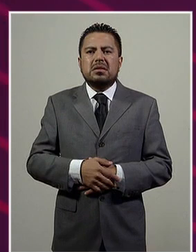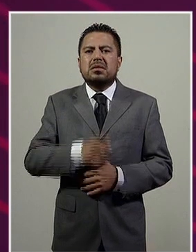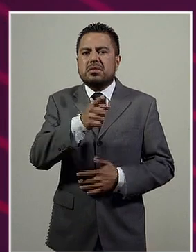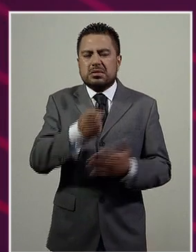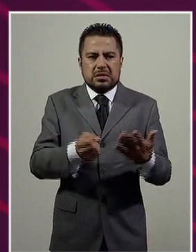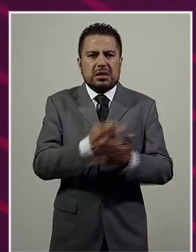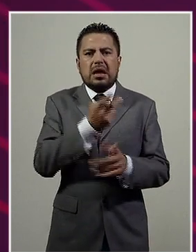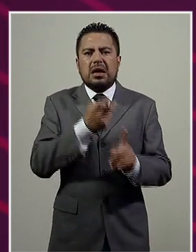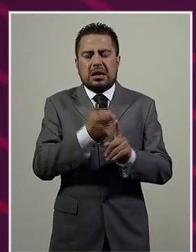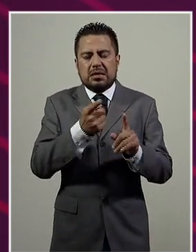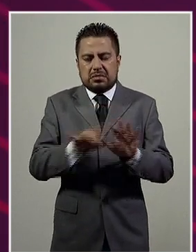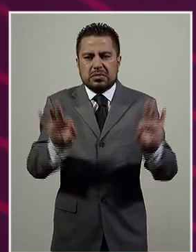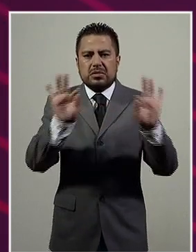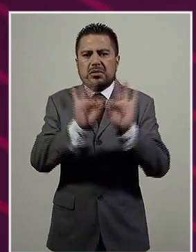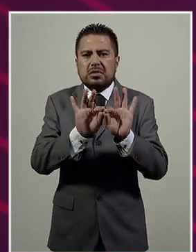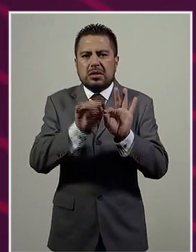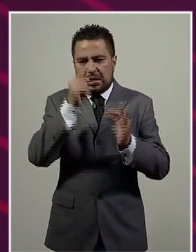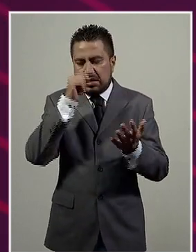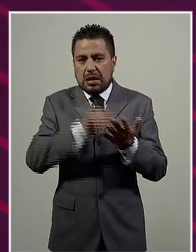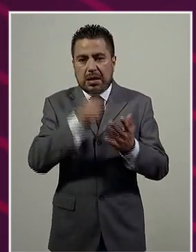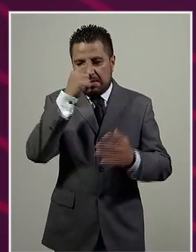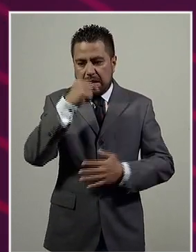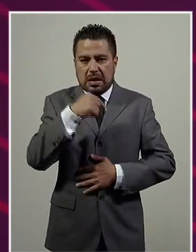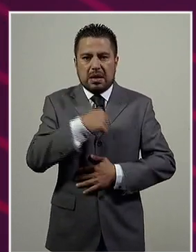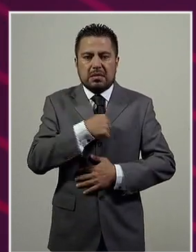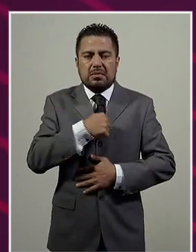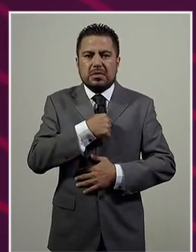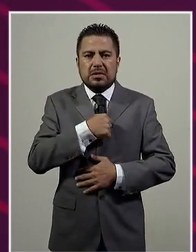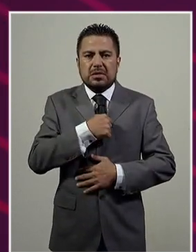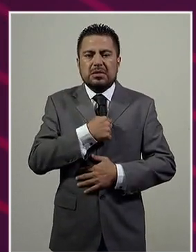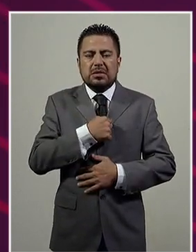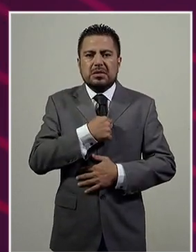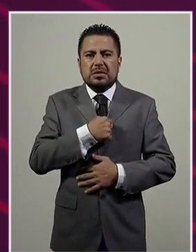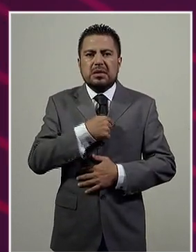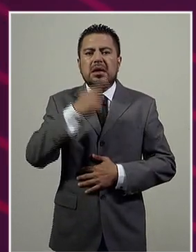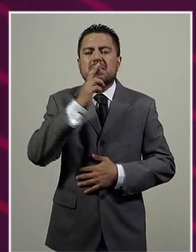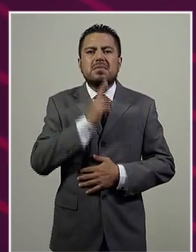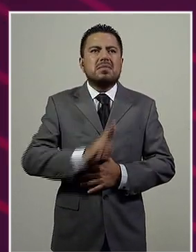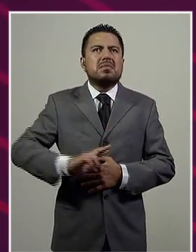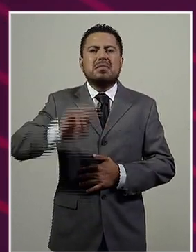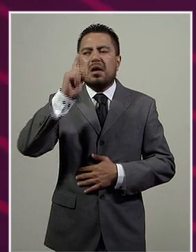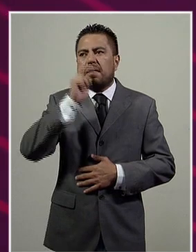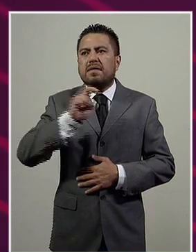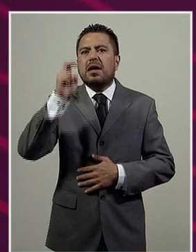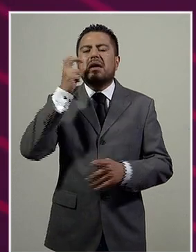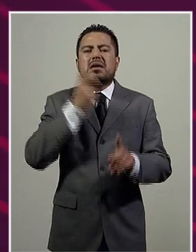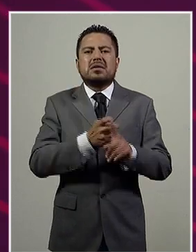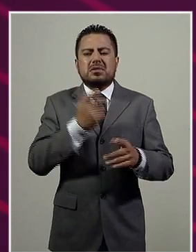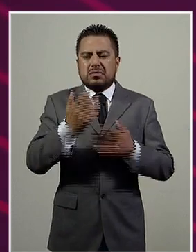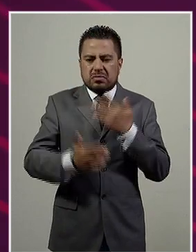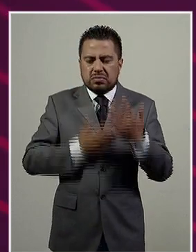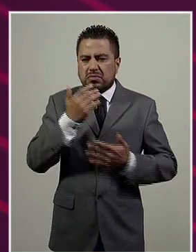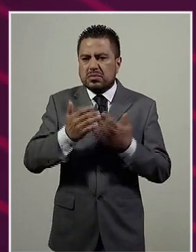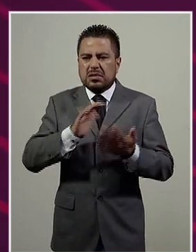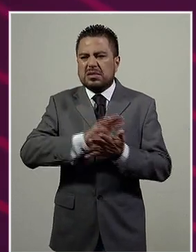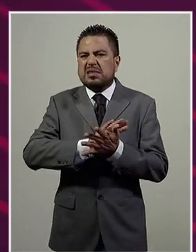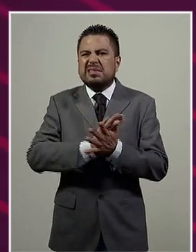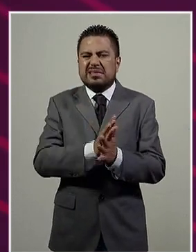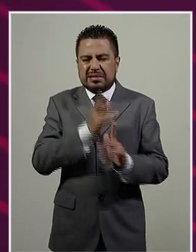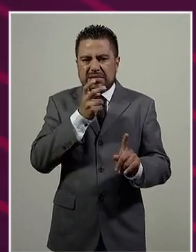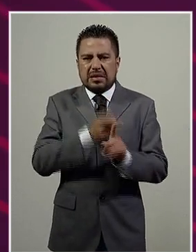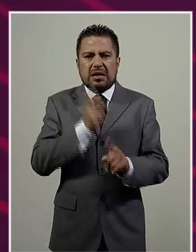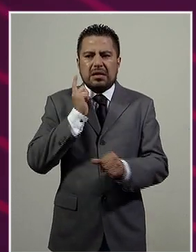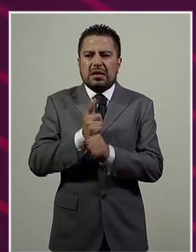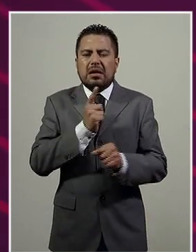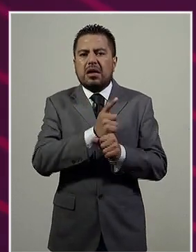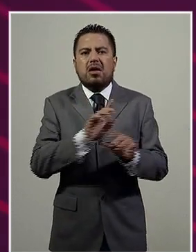salir de ahí es muy importante. Entonces creo que para mí el mejor viaje que he tenido es justo estar estudiando la discriminación y